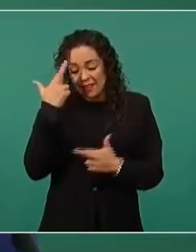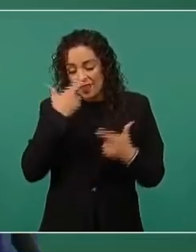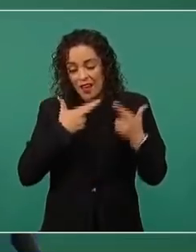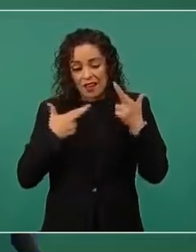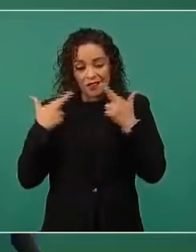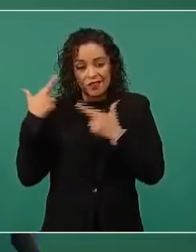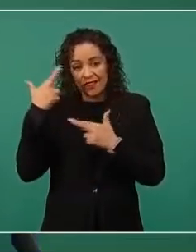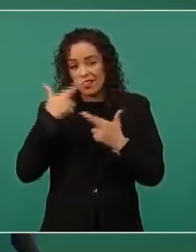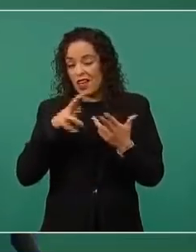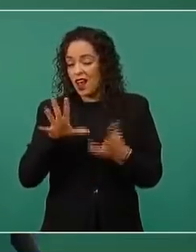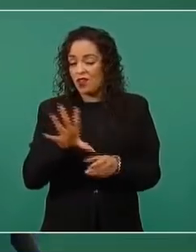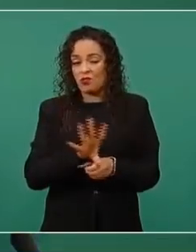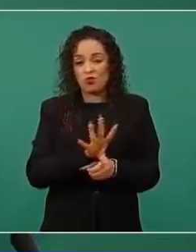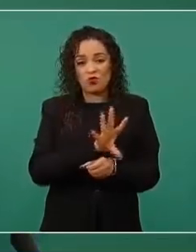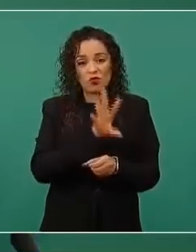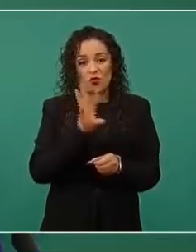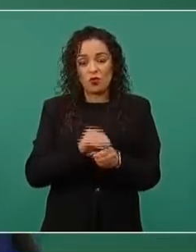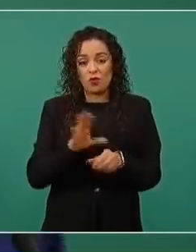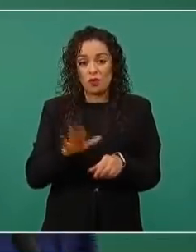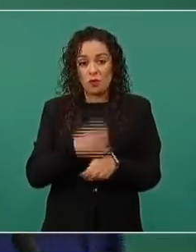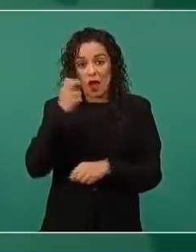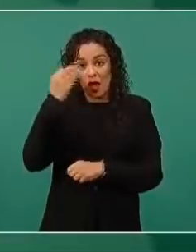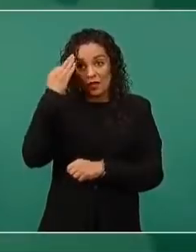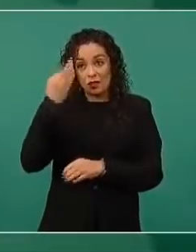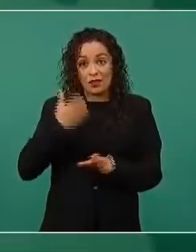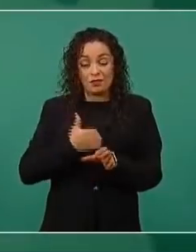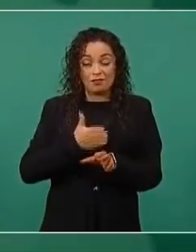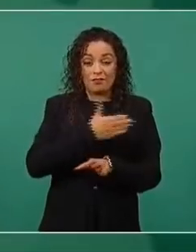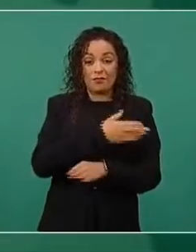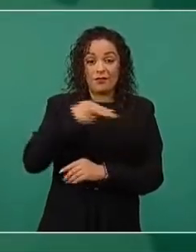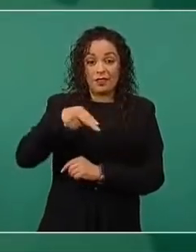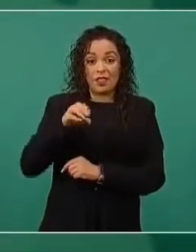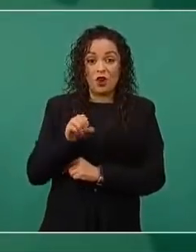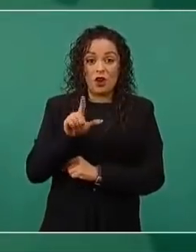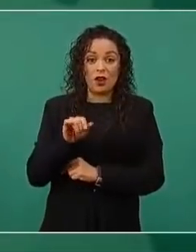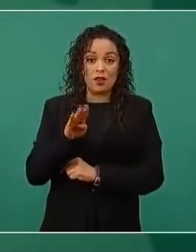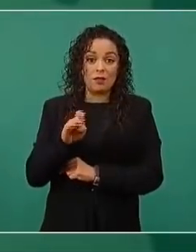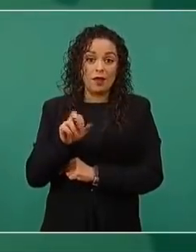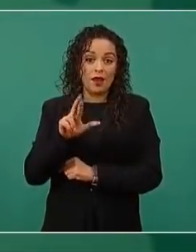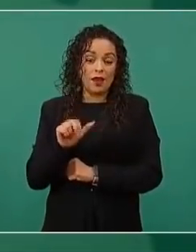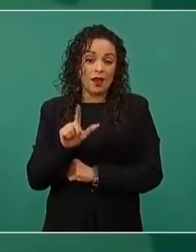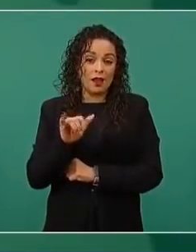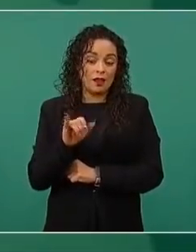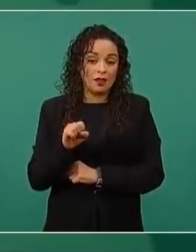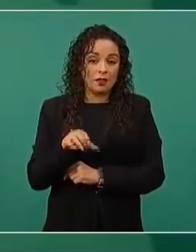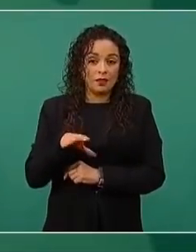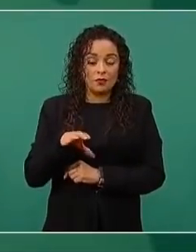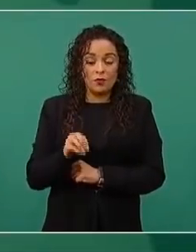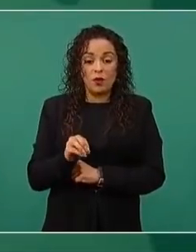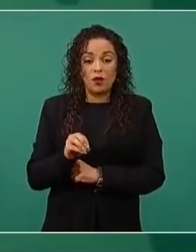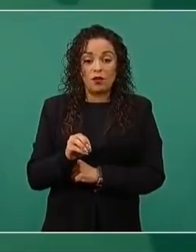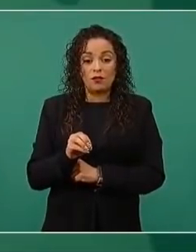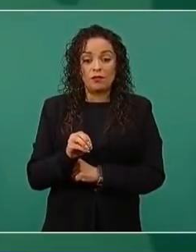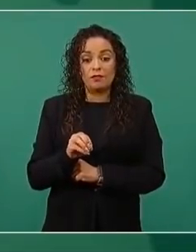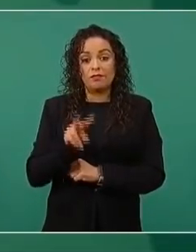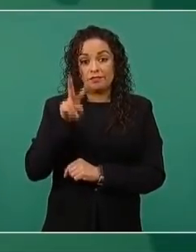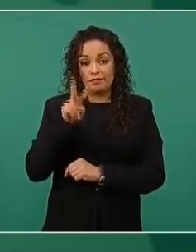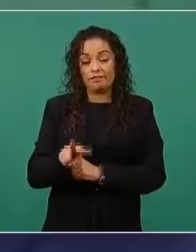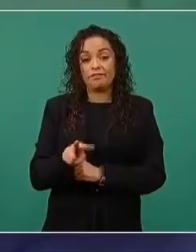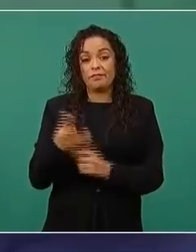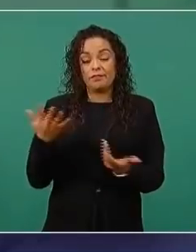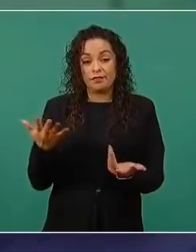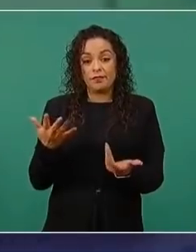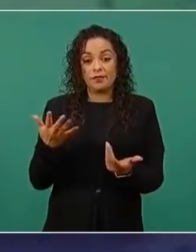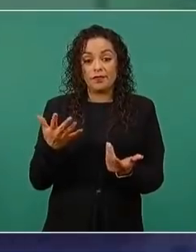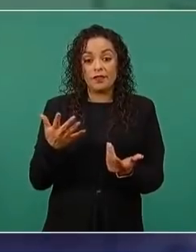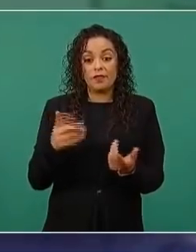porque el neoliberalismo, el neoporfirismo, no solo afectó lo